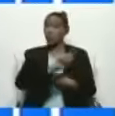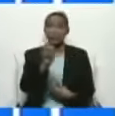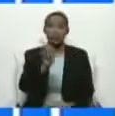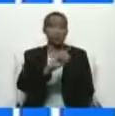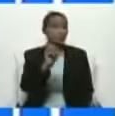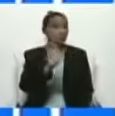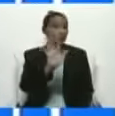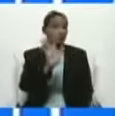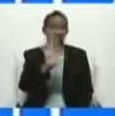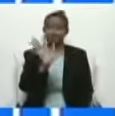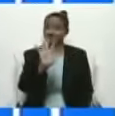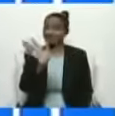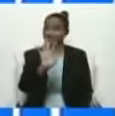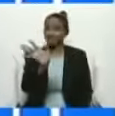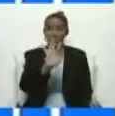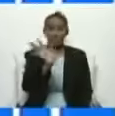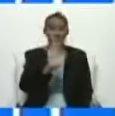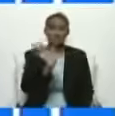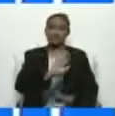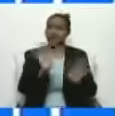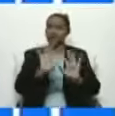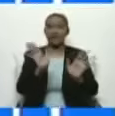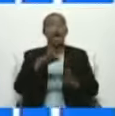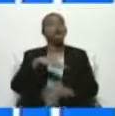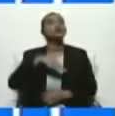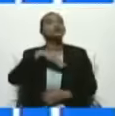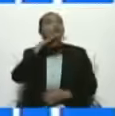No. Ya está bueno ya.